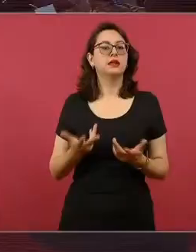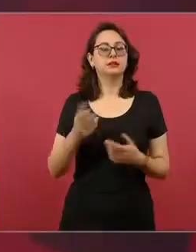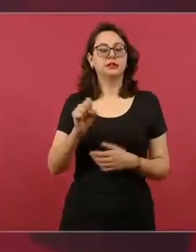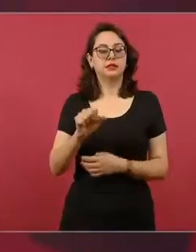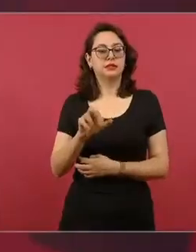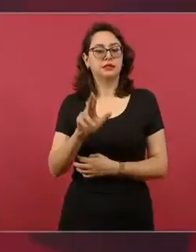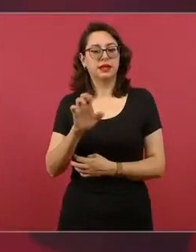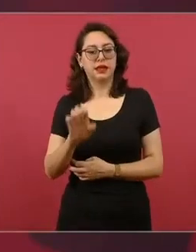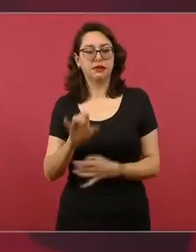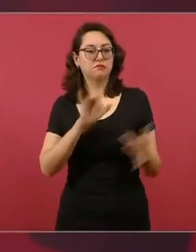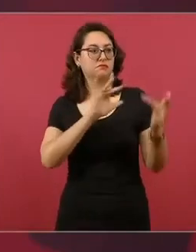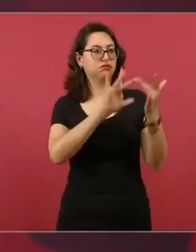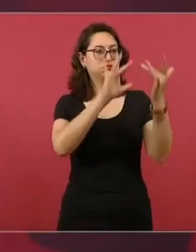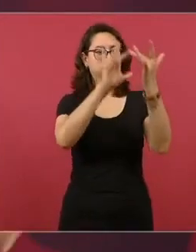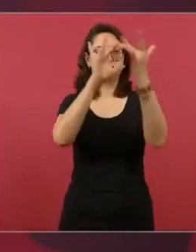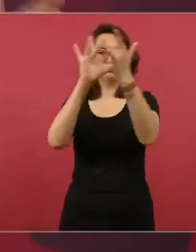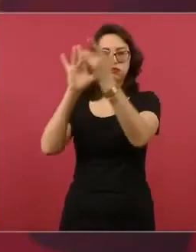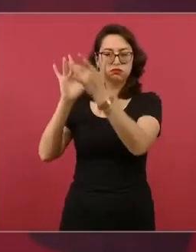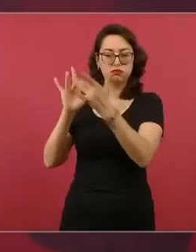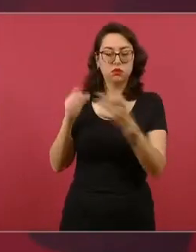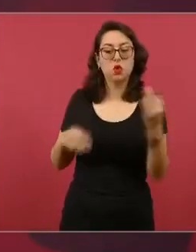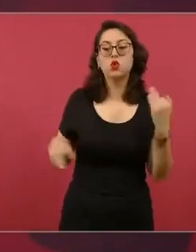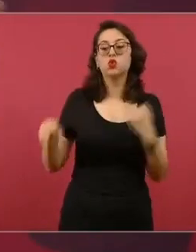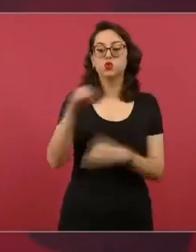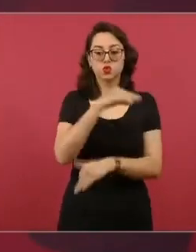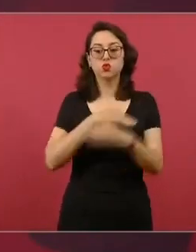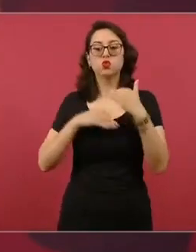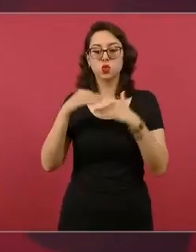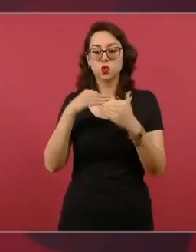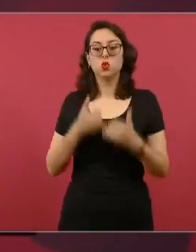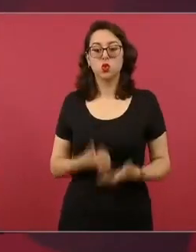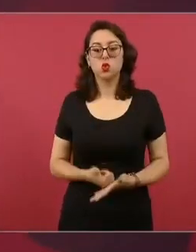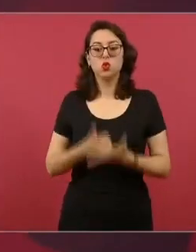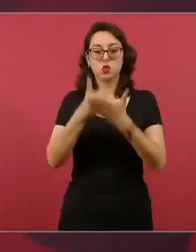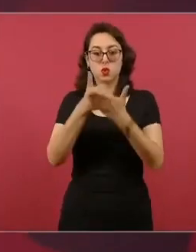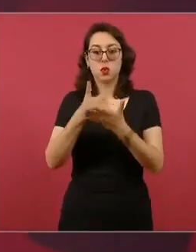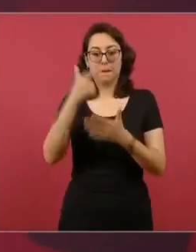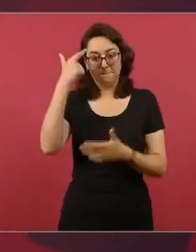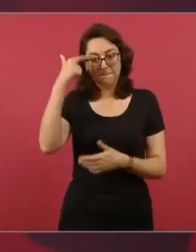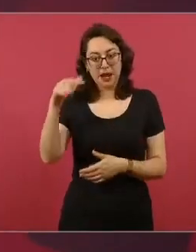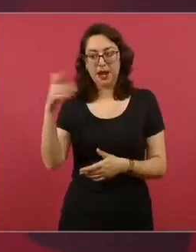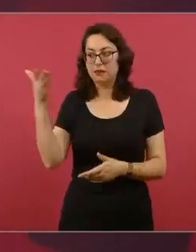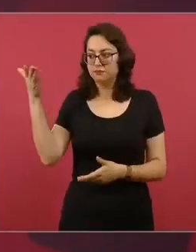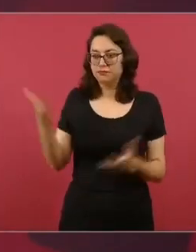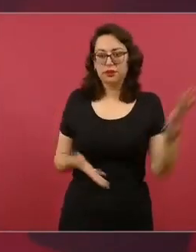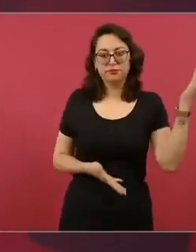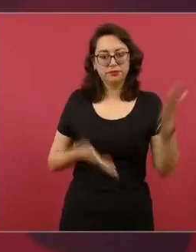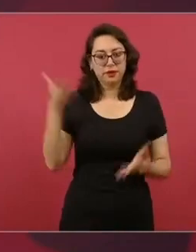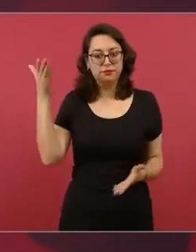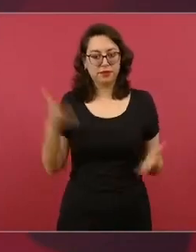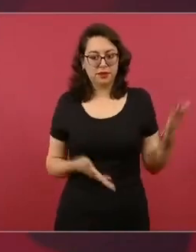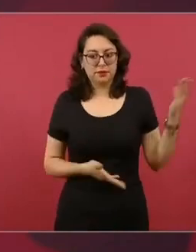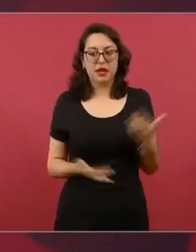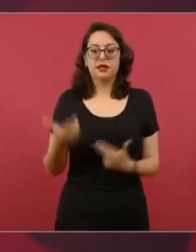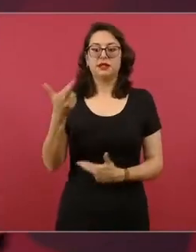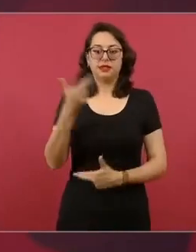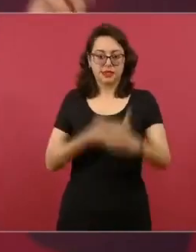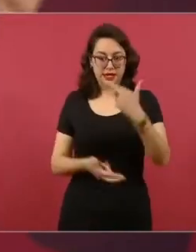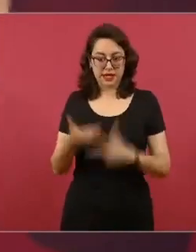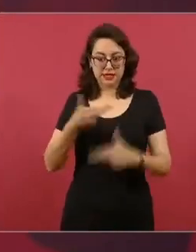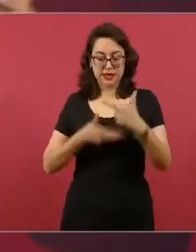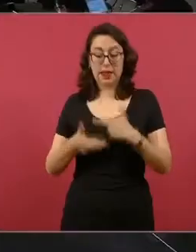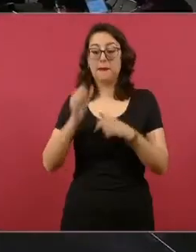Exteriores, y todos estamos ayudando, bueno, la Secretaría de Cultura,